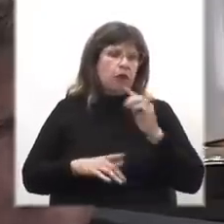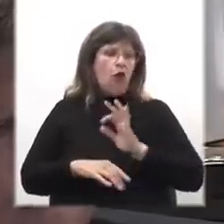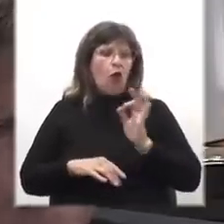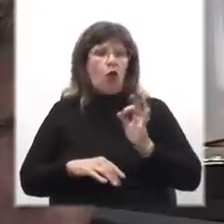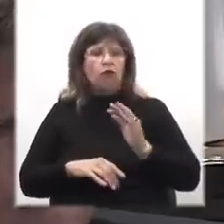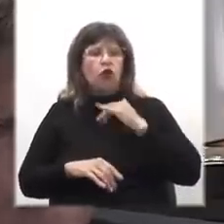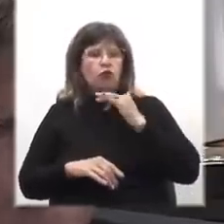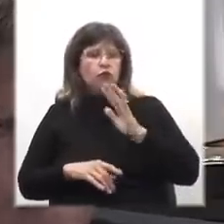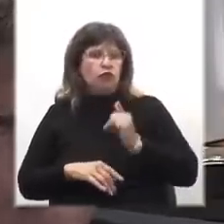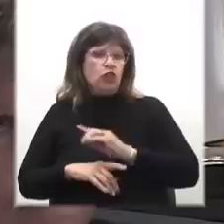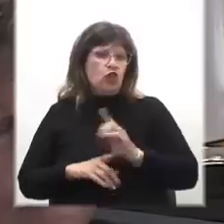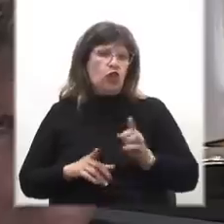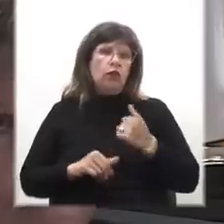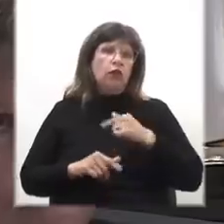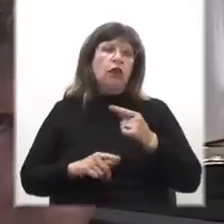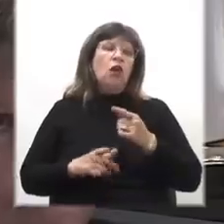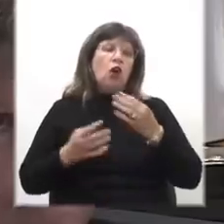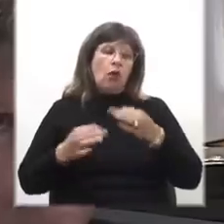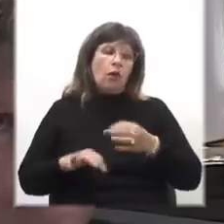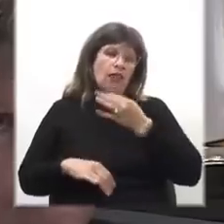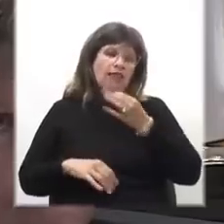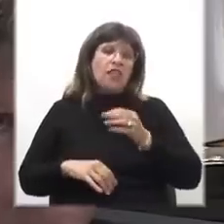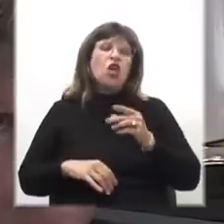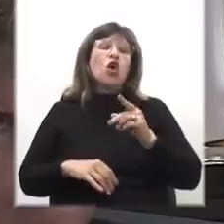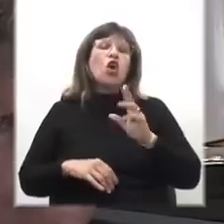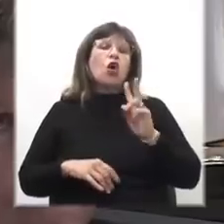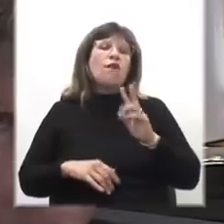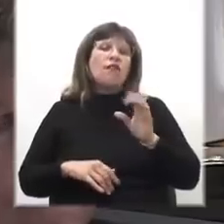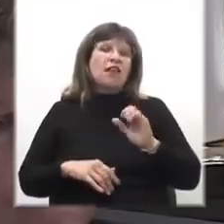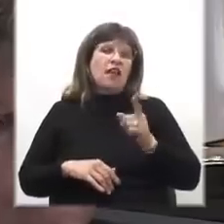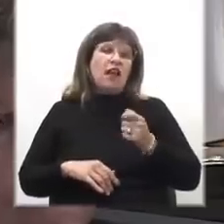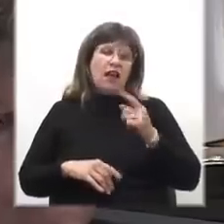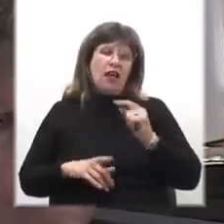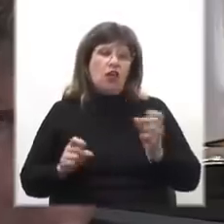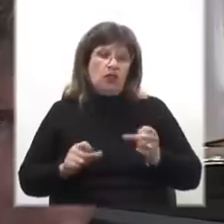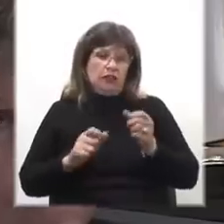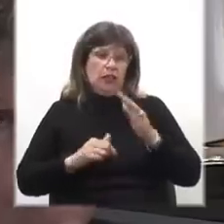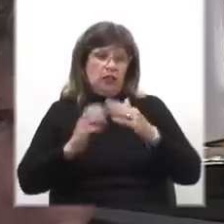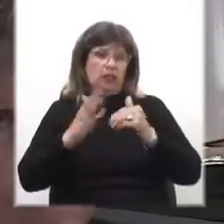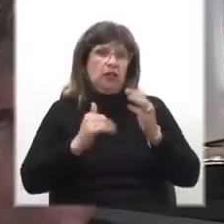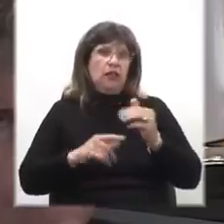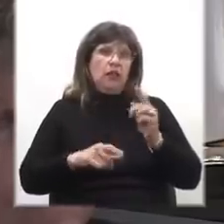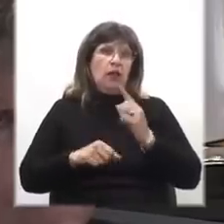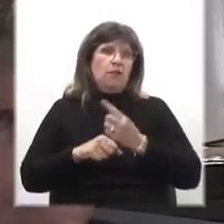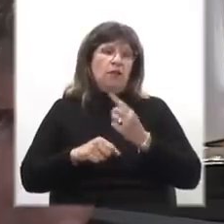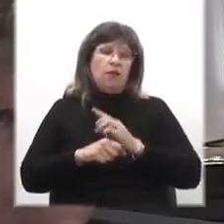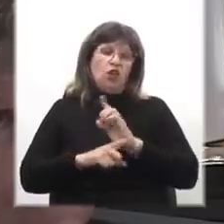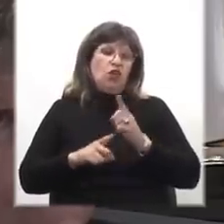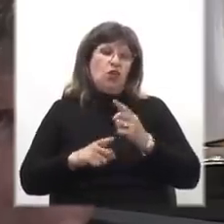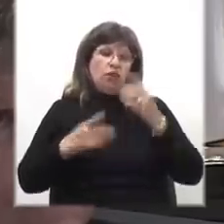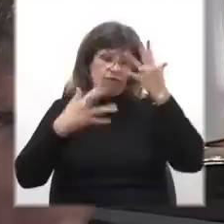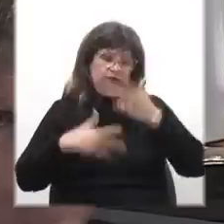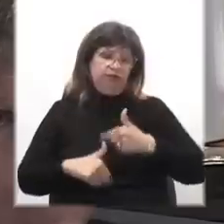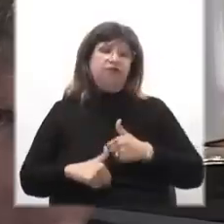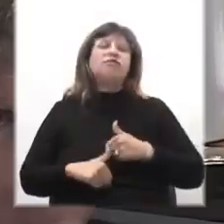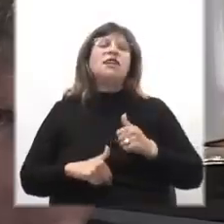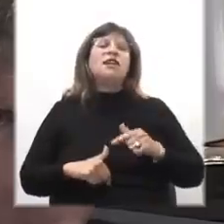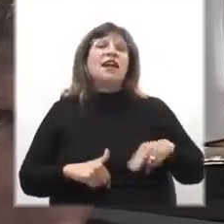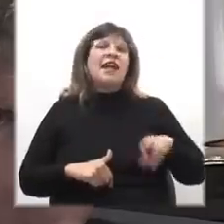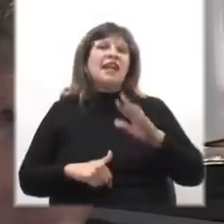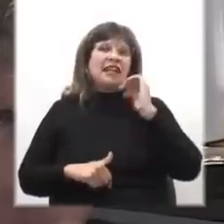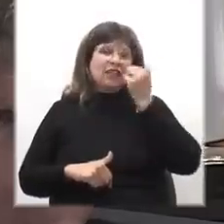El tren de UPM, como bien dijo el diputado Vega, los que lo hicieron, los que lo están haciendo, primero no se bañan en el Río Negro. No